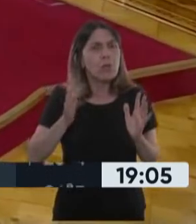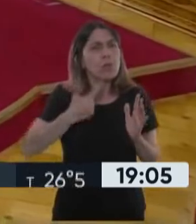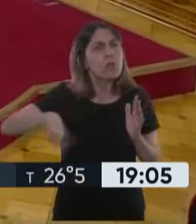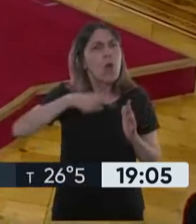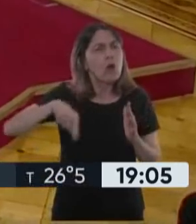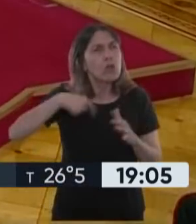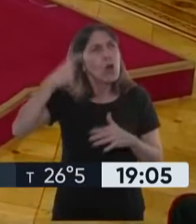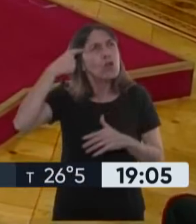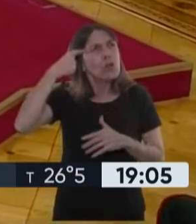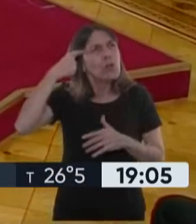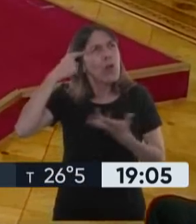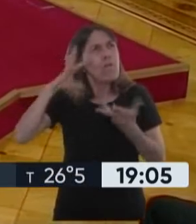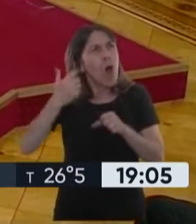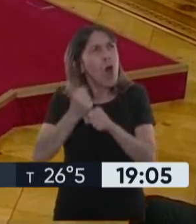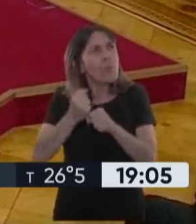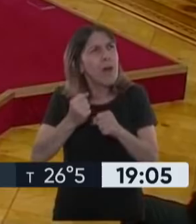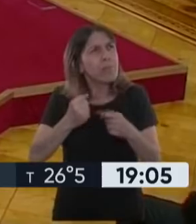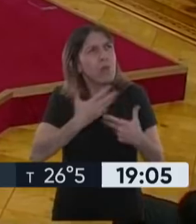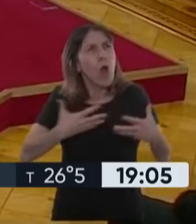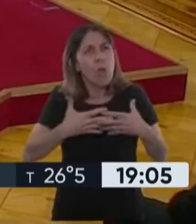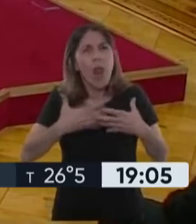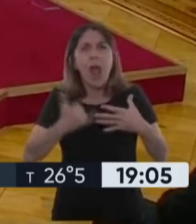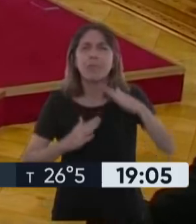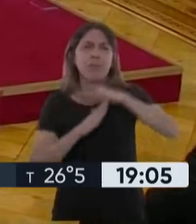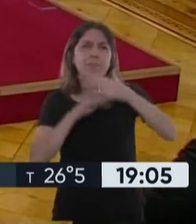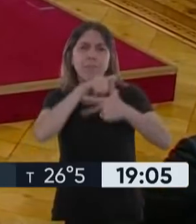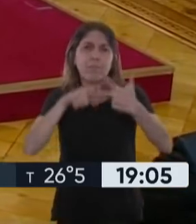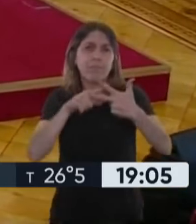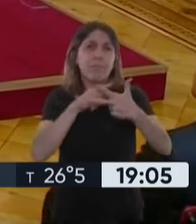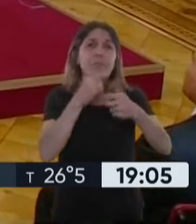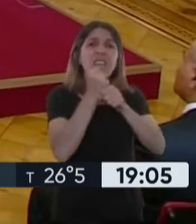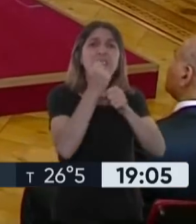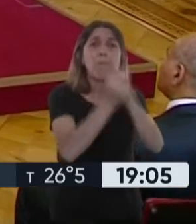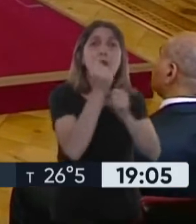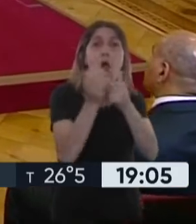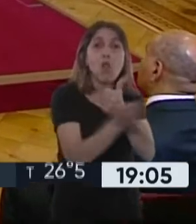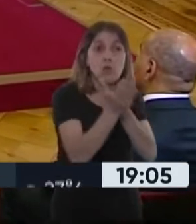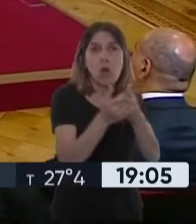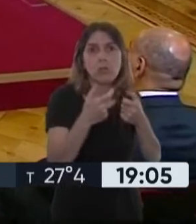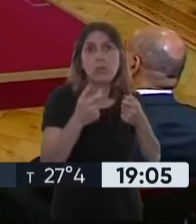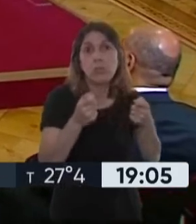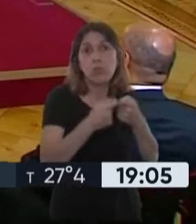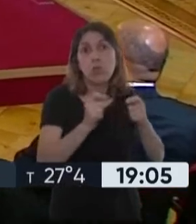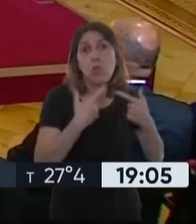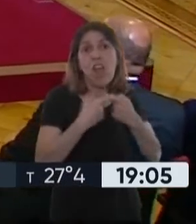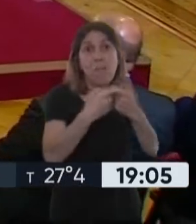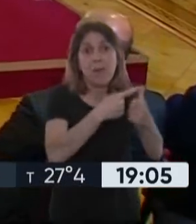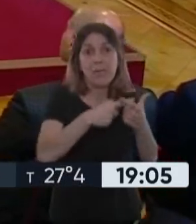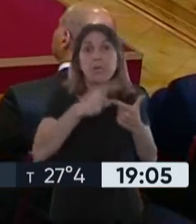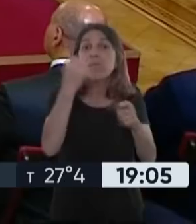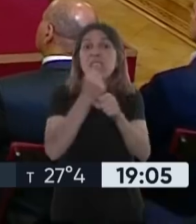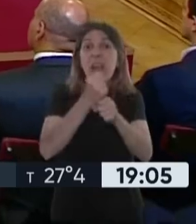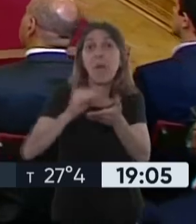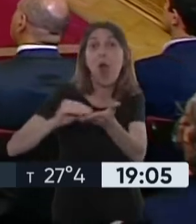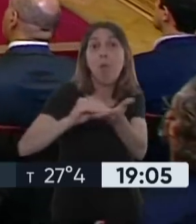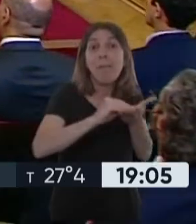fundamos, nuestro modelo se funda en 3 pilares. La producción, donde el mundo empresario tiene mucho que ver. El trabajo,